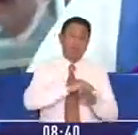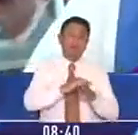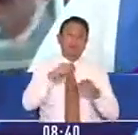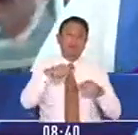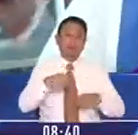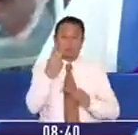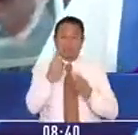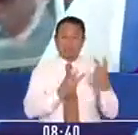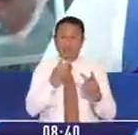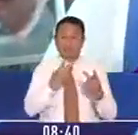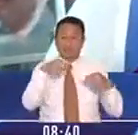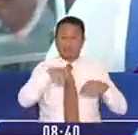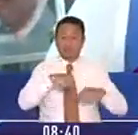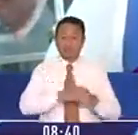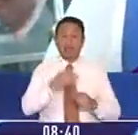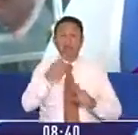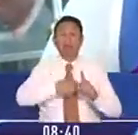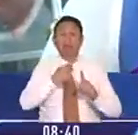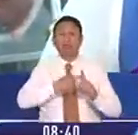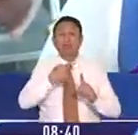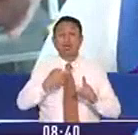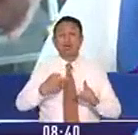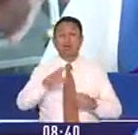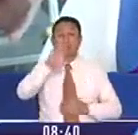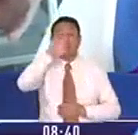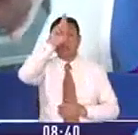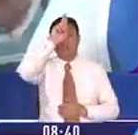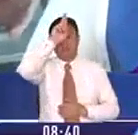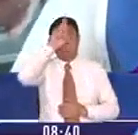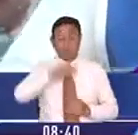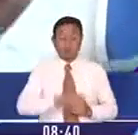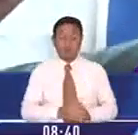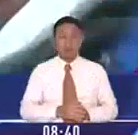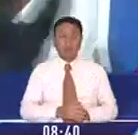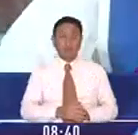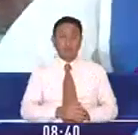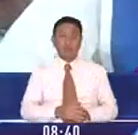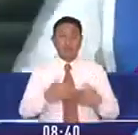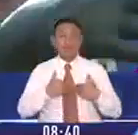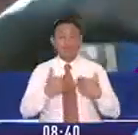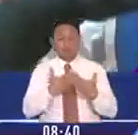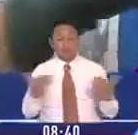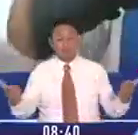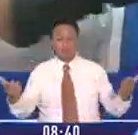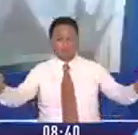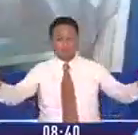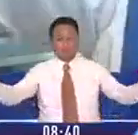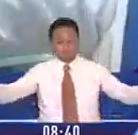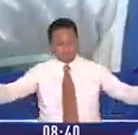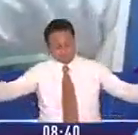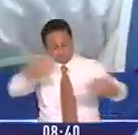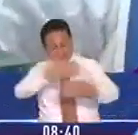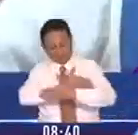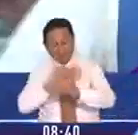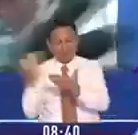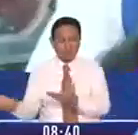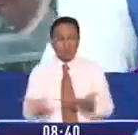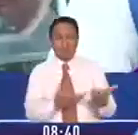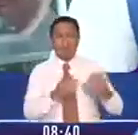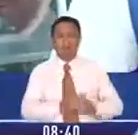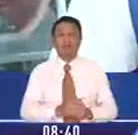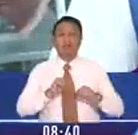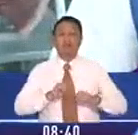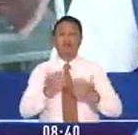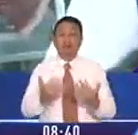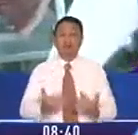nos visiten acá al mercado cerrado el turismo. Con el corazón abierto y los brazos muy abiertotes, les